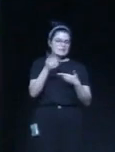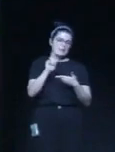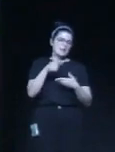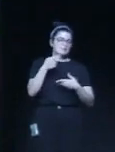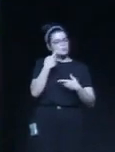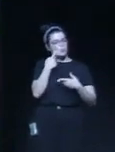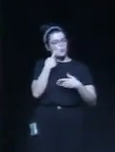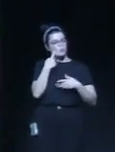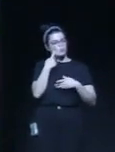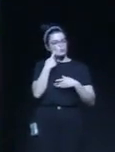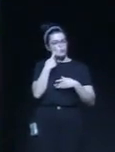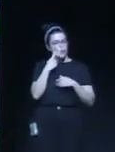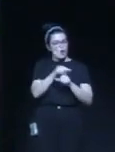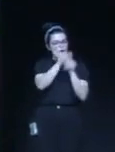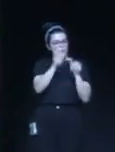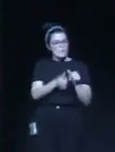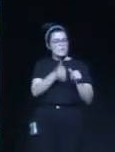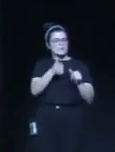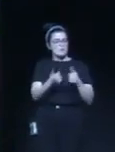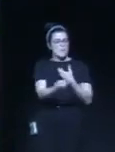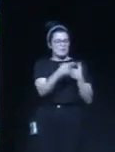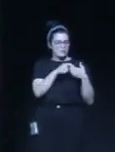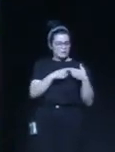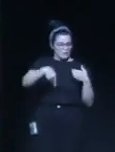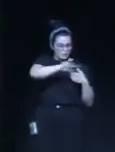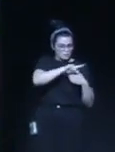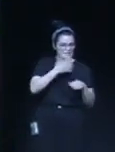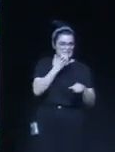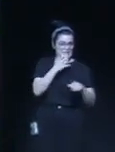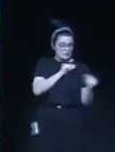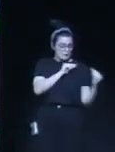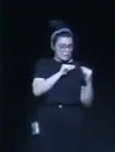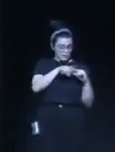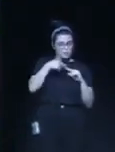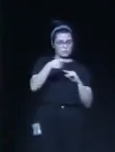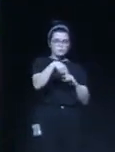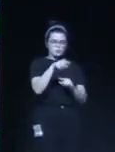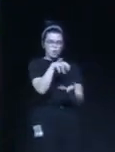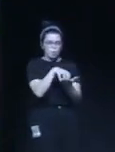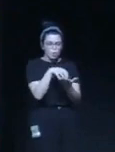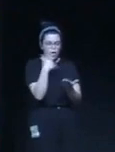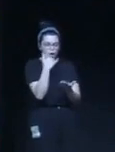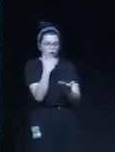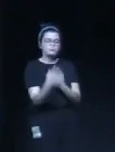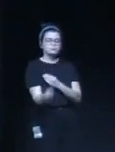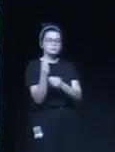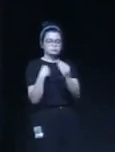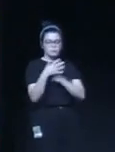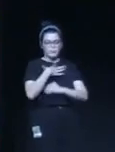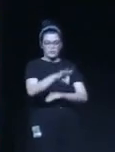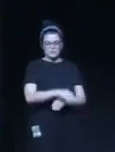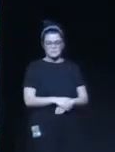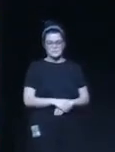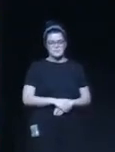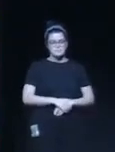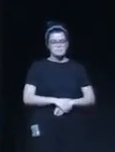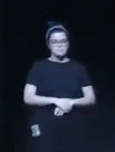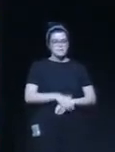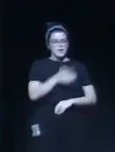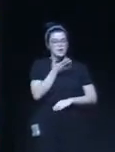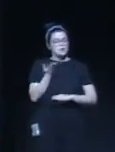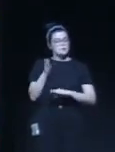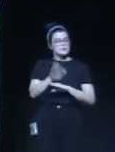circular, así que os lo lanzo ya por si en el transcurso del debate pues, se os va ocurriendo algo. Bueno, os presento a quienes